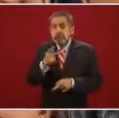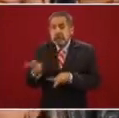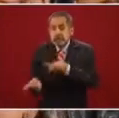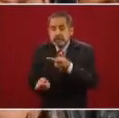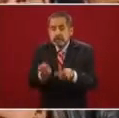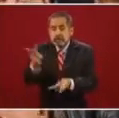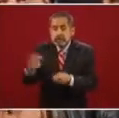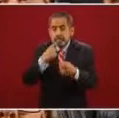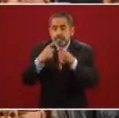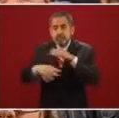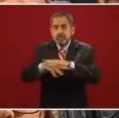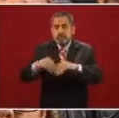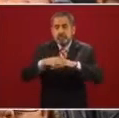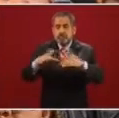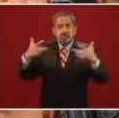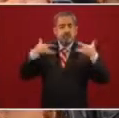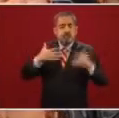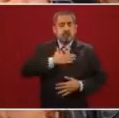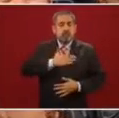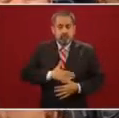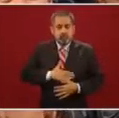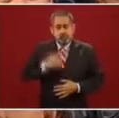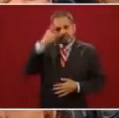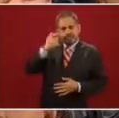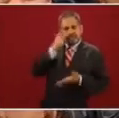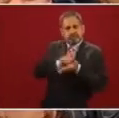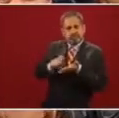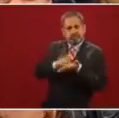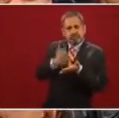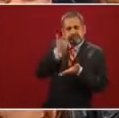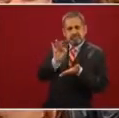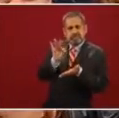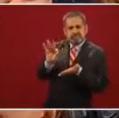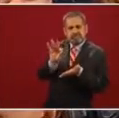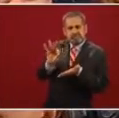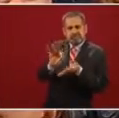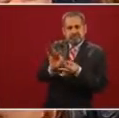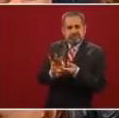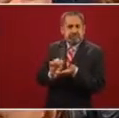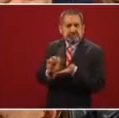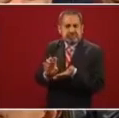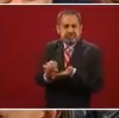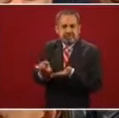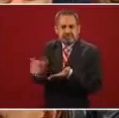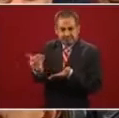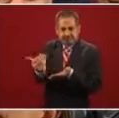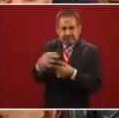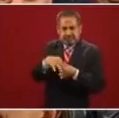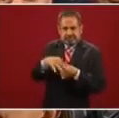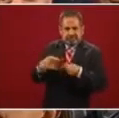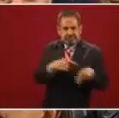consulta imparcial, estar indiciendo a la gente a que vote hacia un